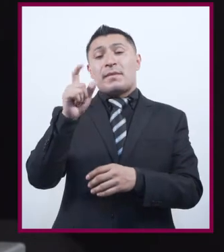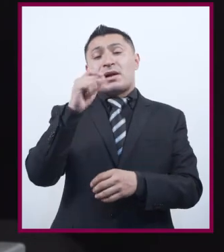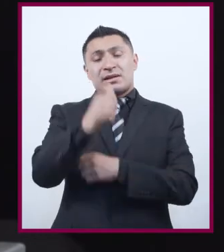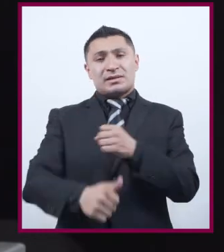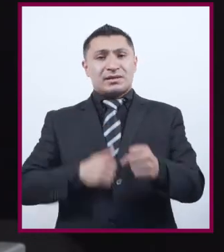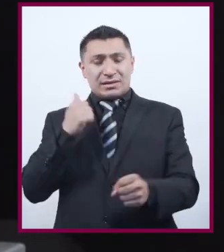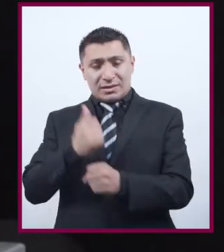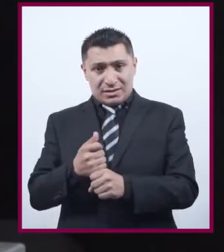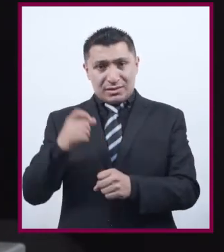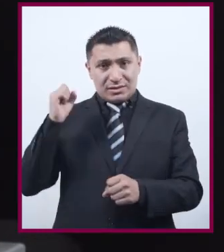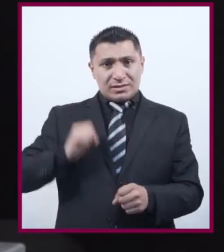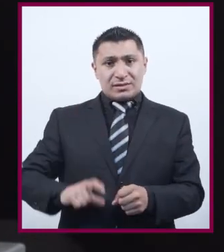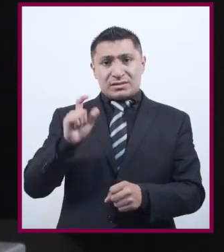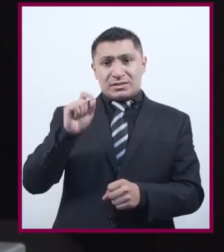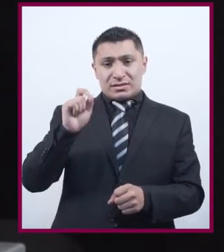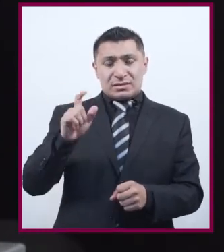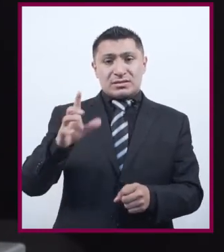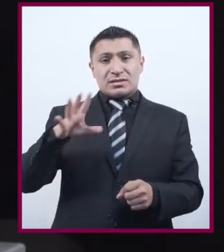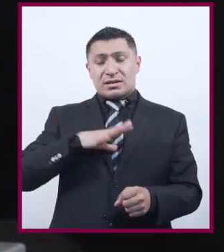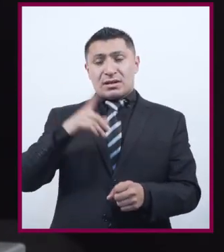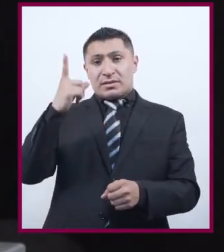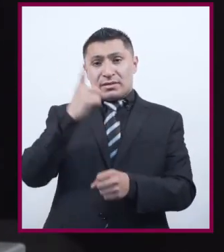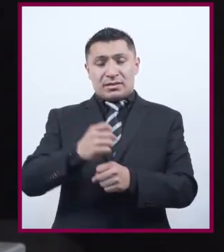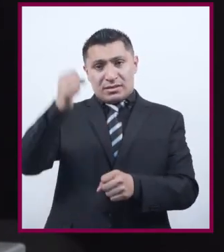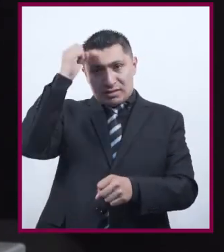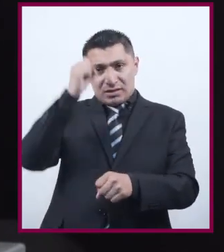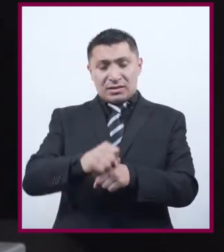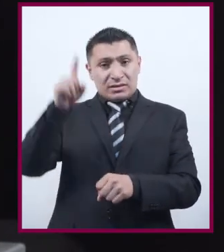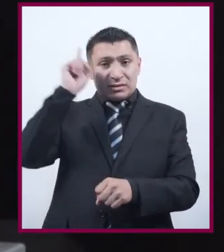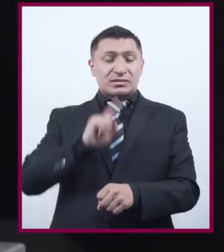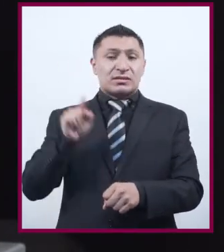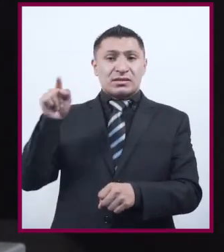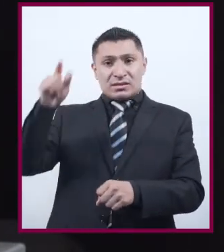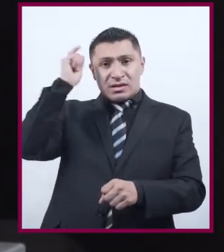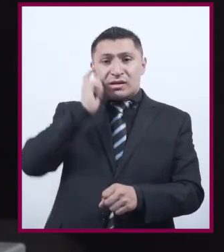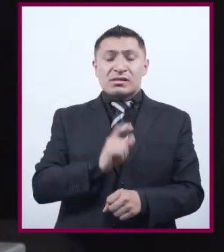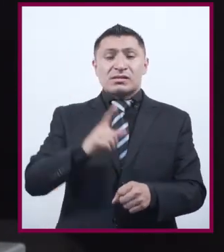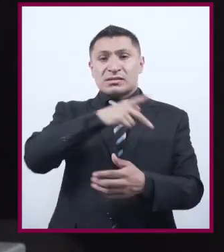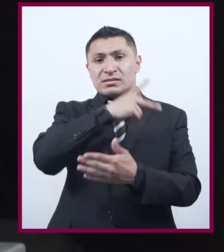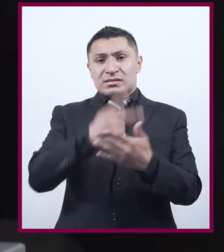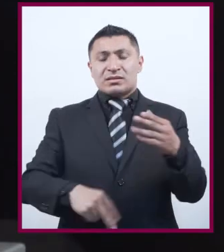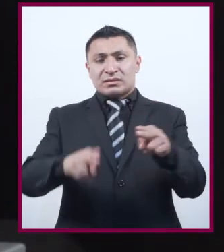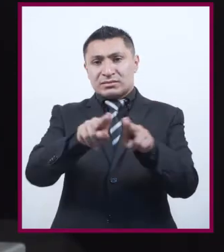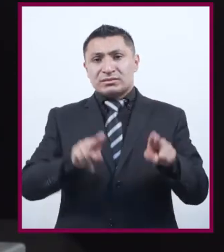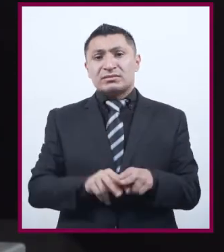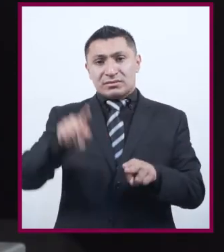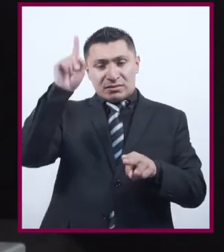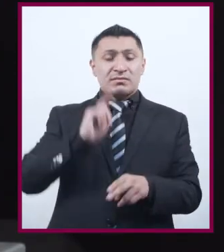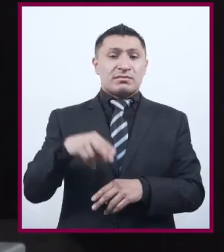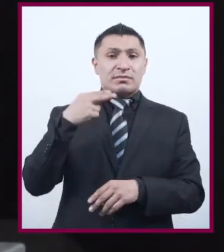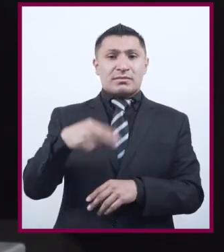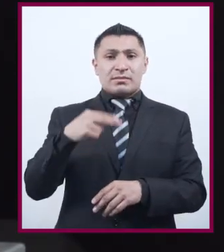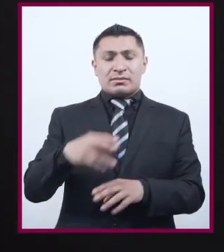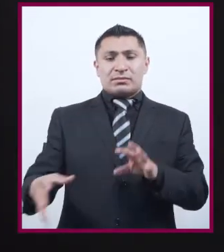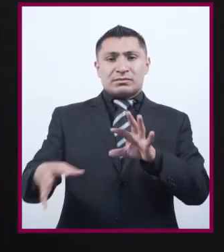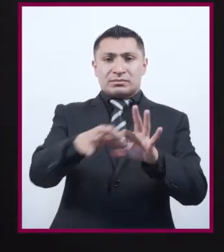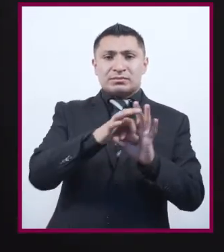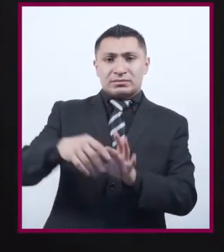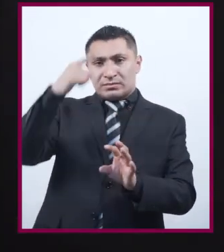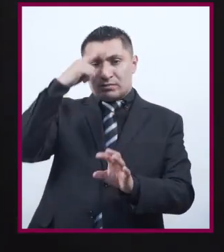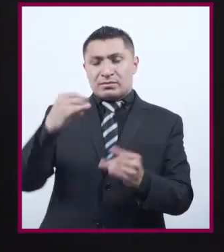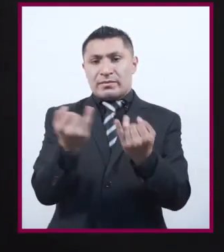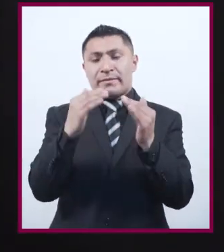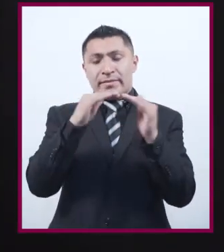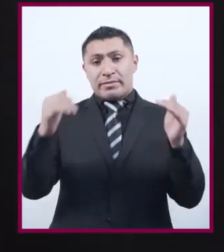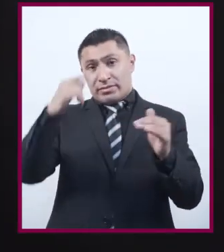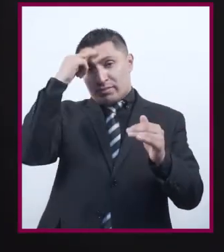surgió la primera Secretaría de la Mujer en el estado de Guerrero. Surgió el Programa Nacional de la Mujer llamado Alianza para la Igualdad, para que